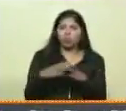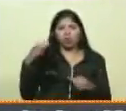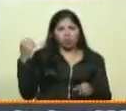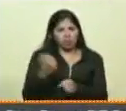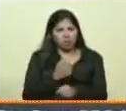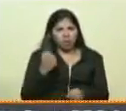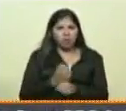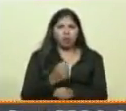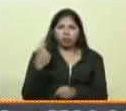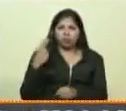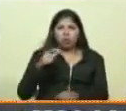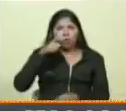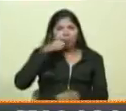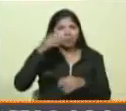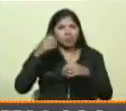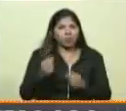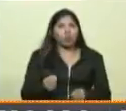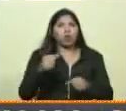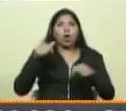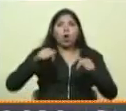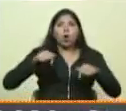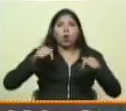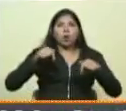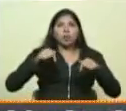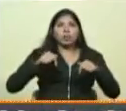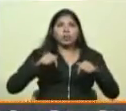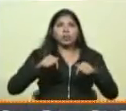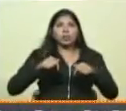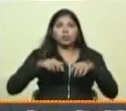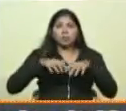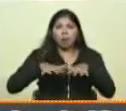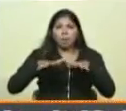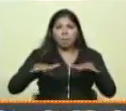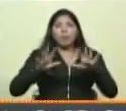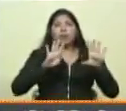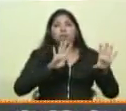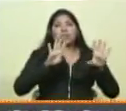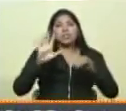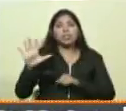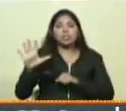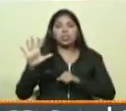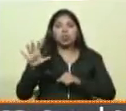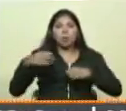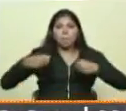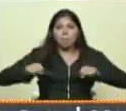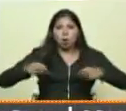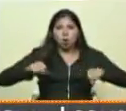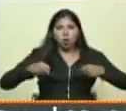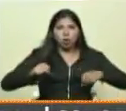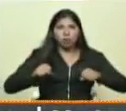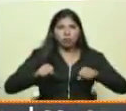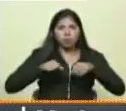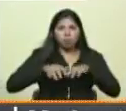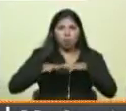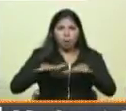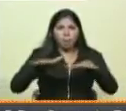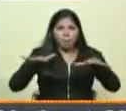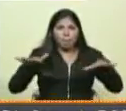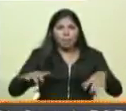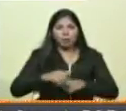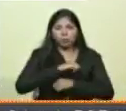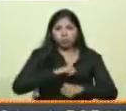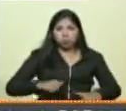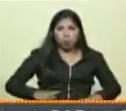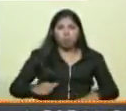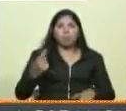una operación de seguridad. Hoy se desplegaron gran cantidad, 95 motos, un operativo que involucra a la Guardia Nacional, la SODI